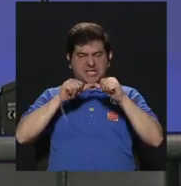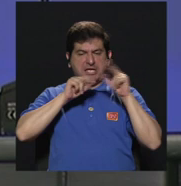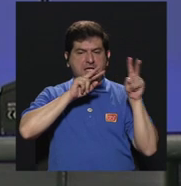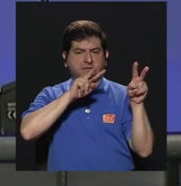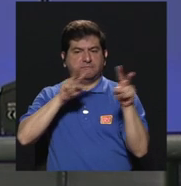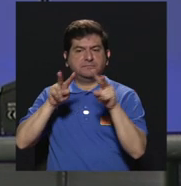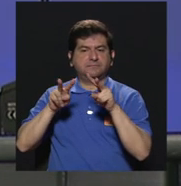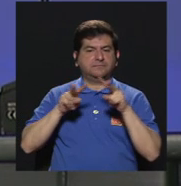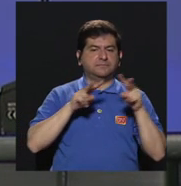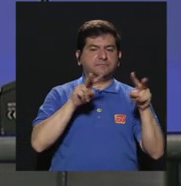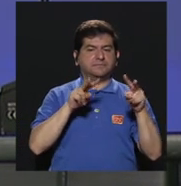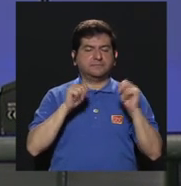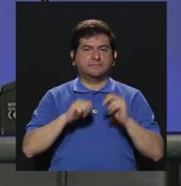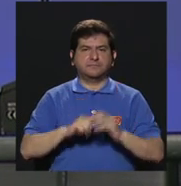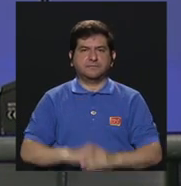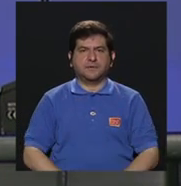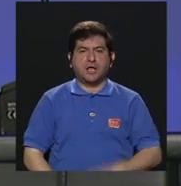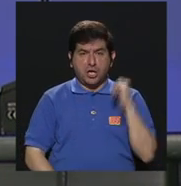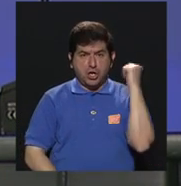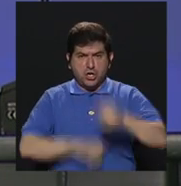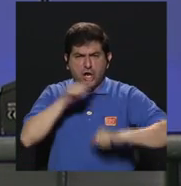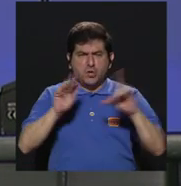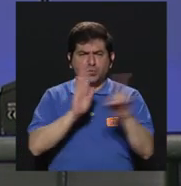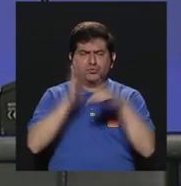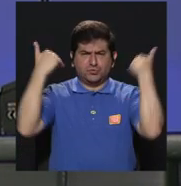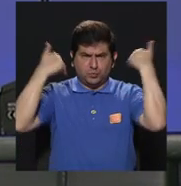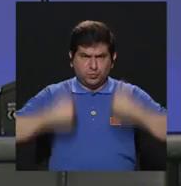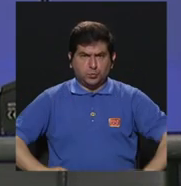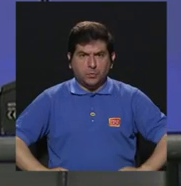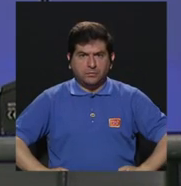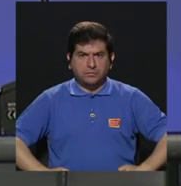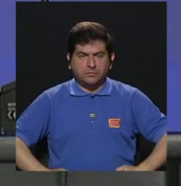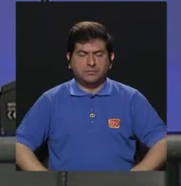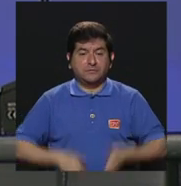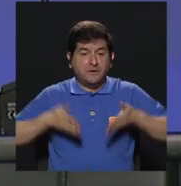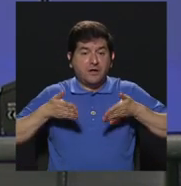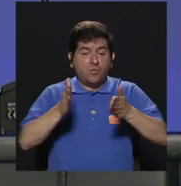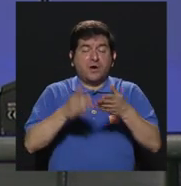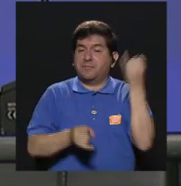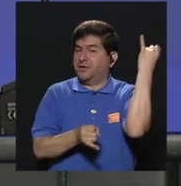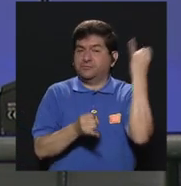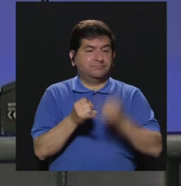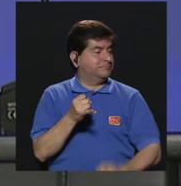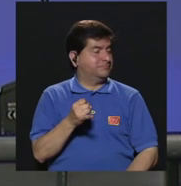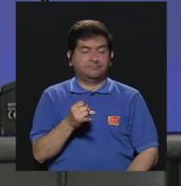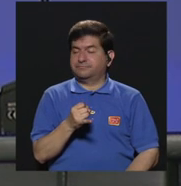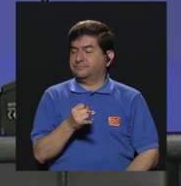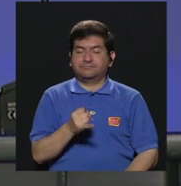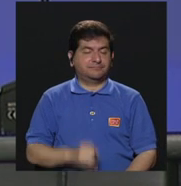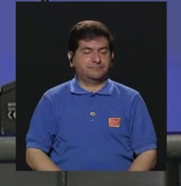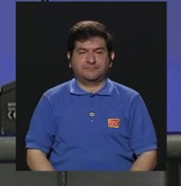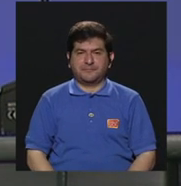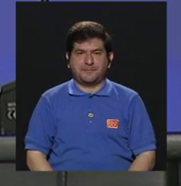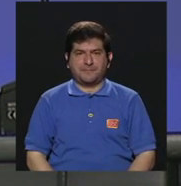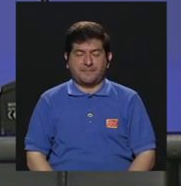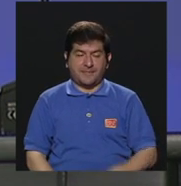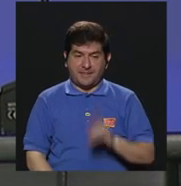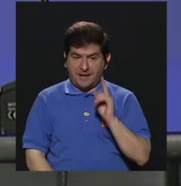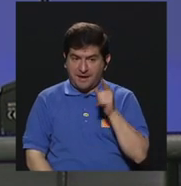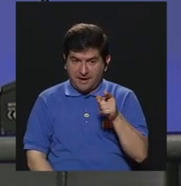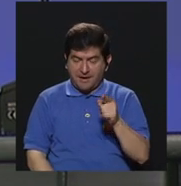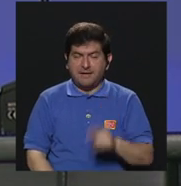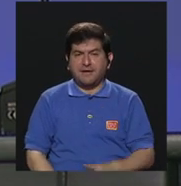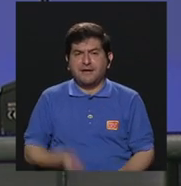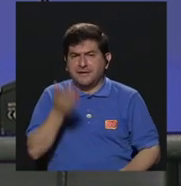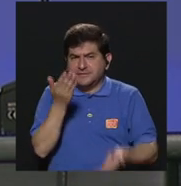vigilia. La lucha por los derechos humanos es un camino sin fin en el cual, más